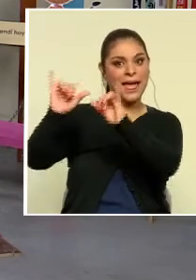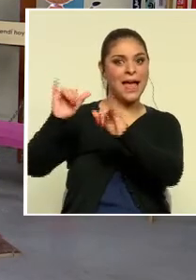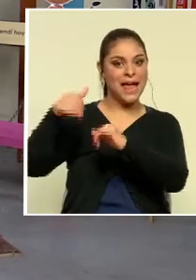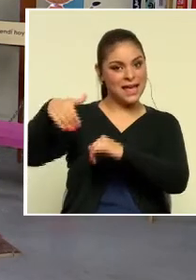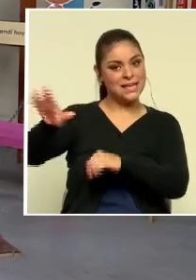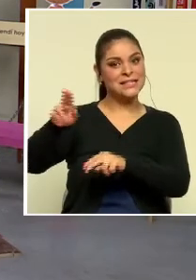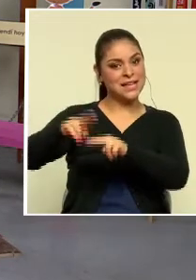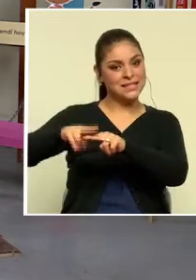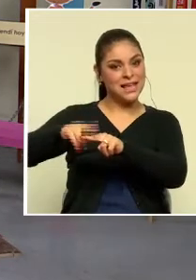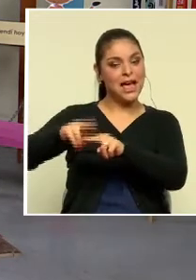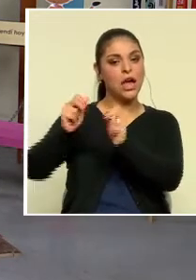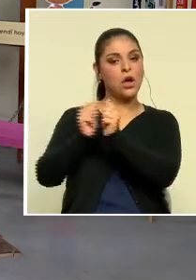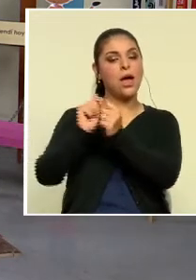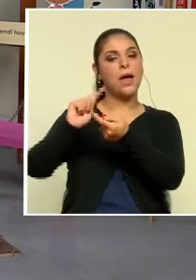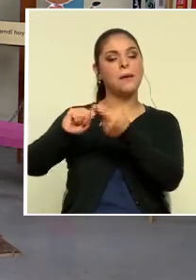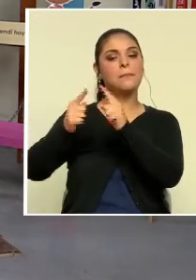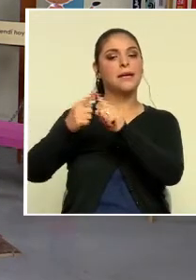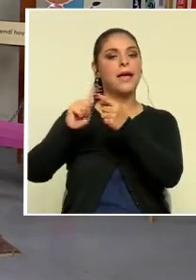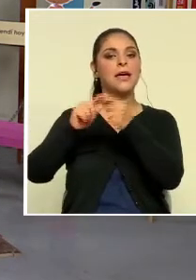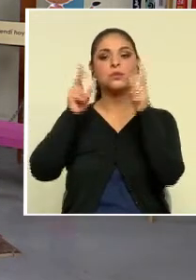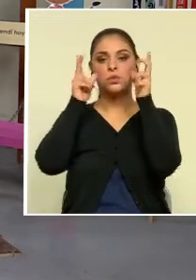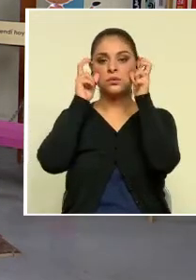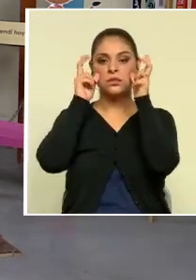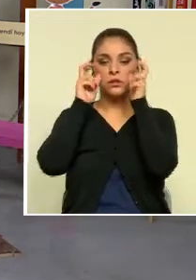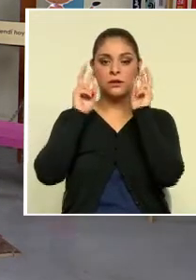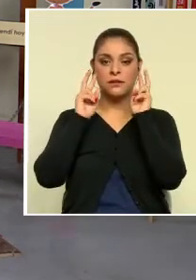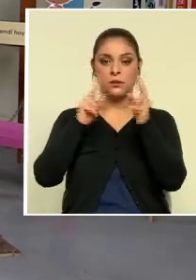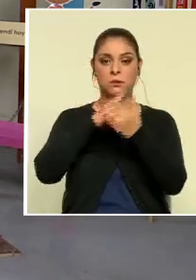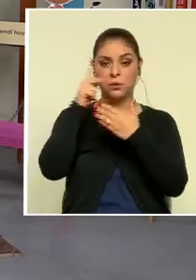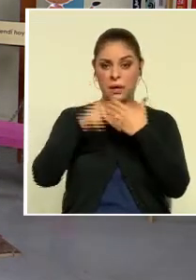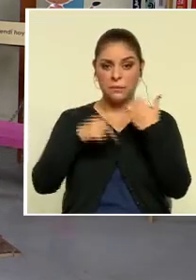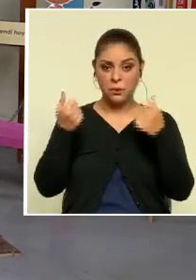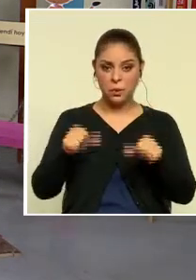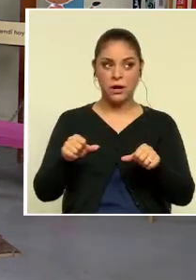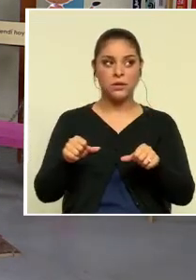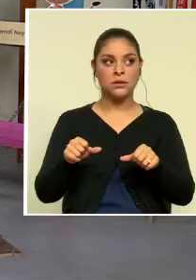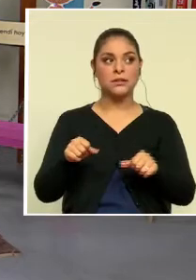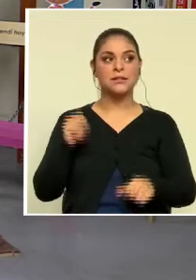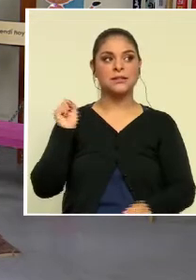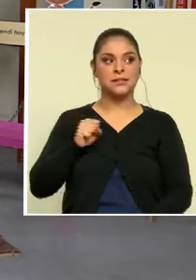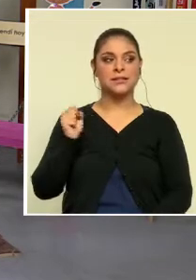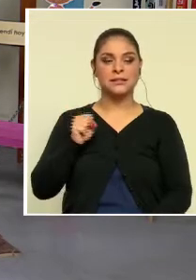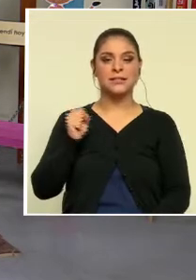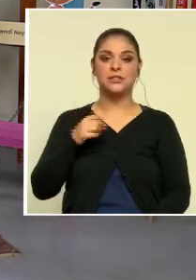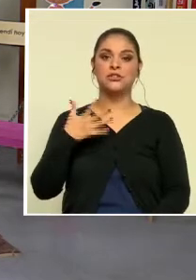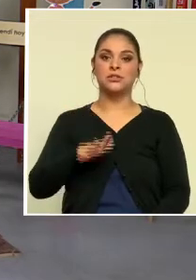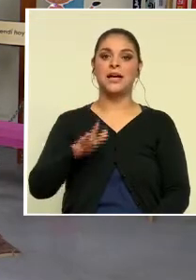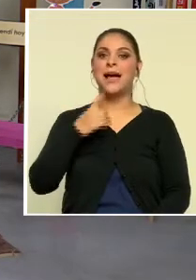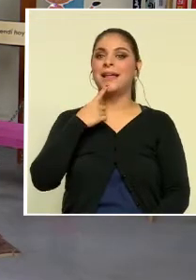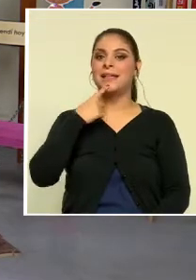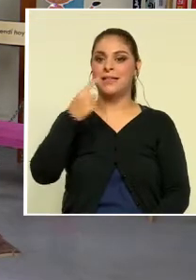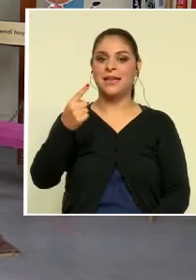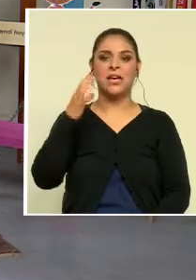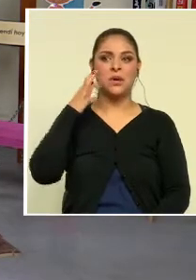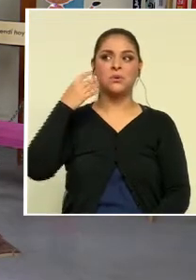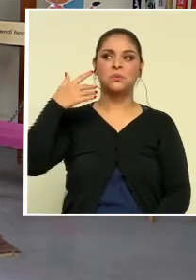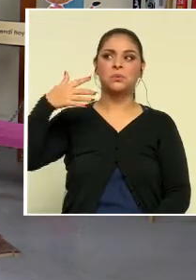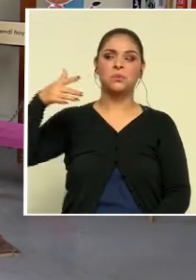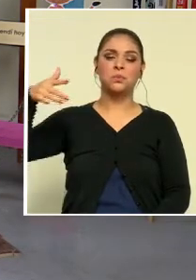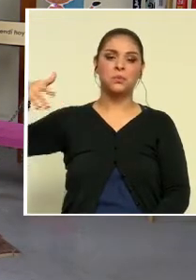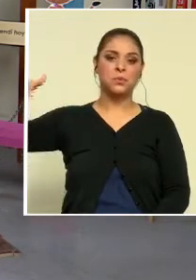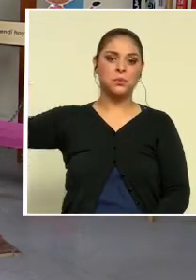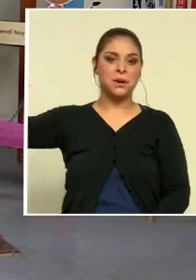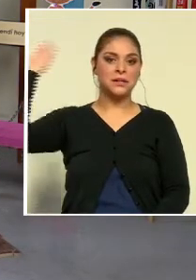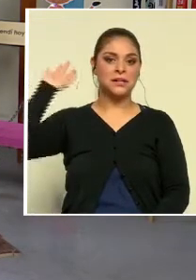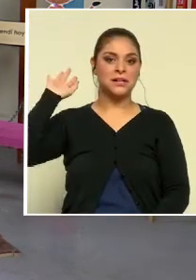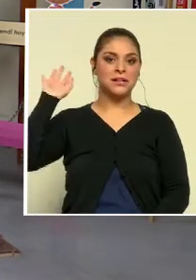los milloncitos sentada con su amiga escuchando y viendo todo el programa de acuerdo sí sí sí digo